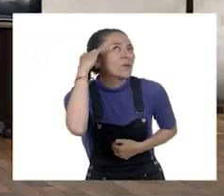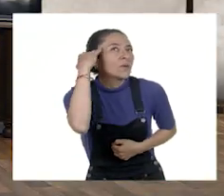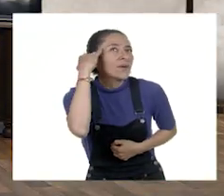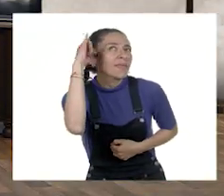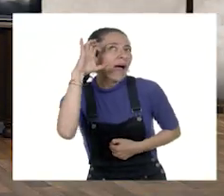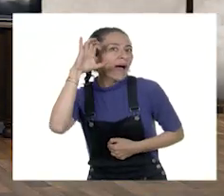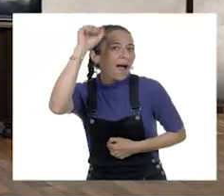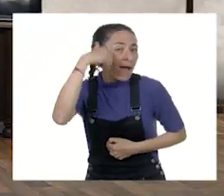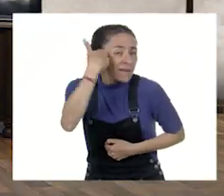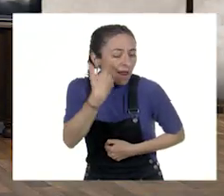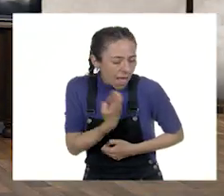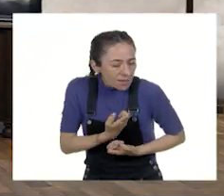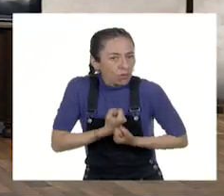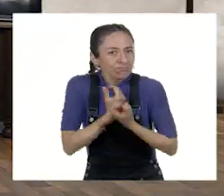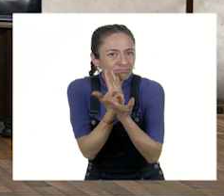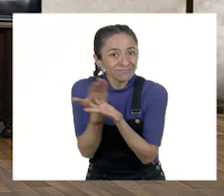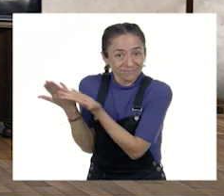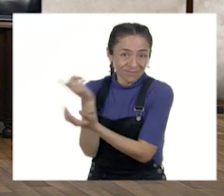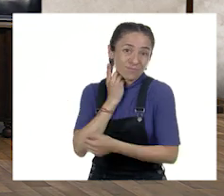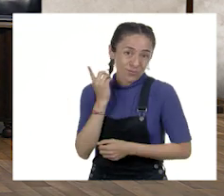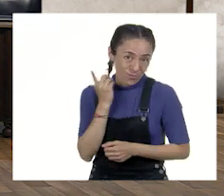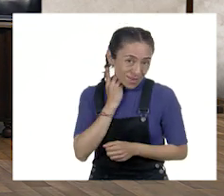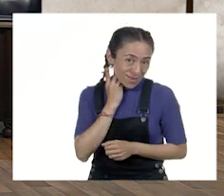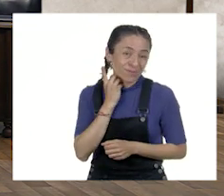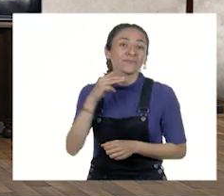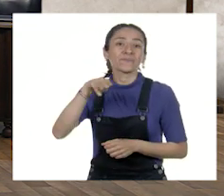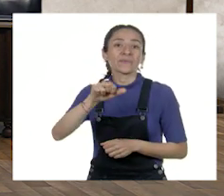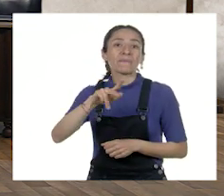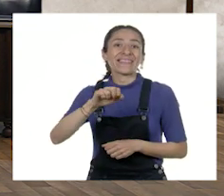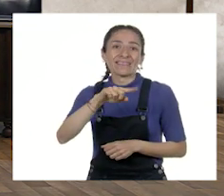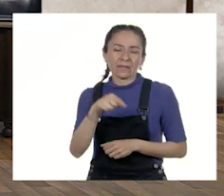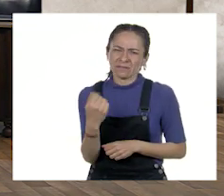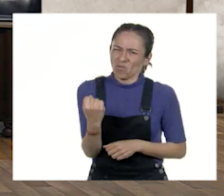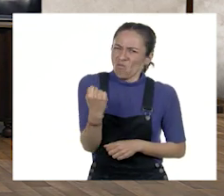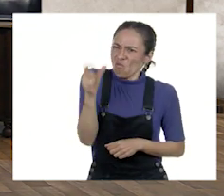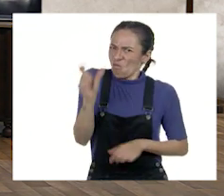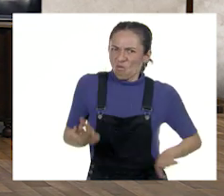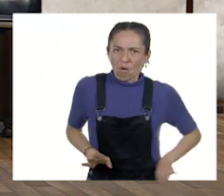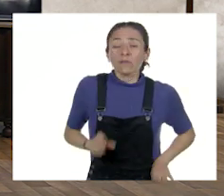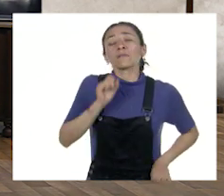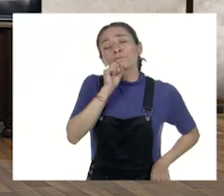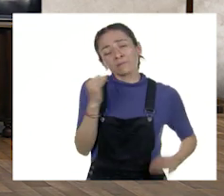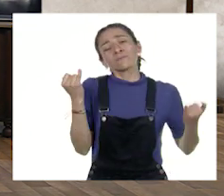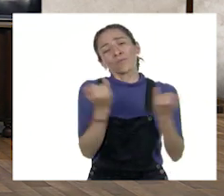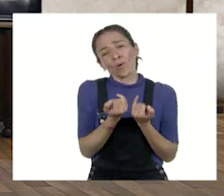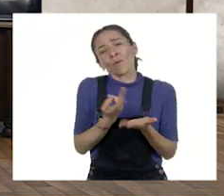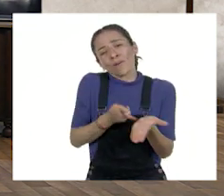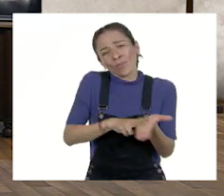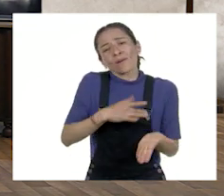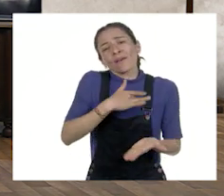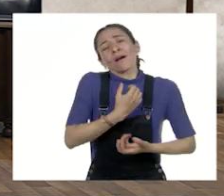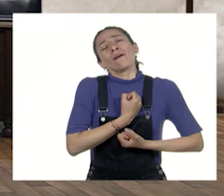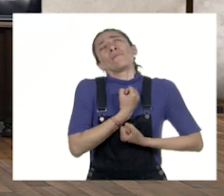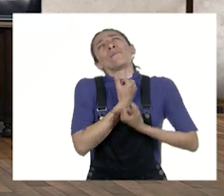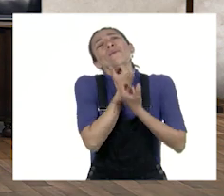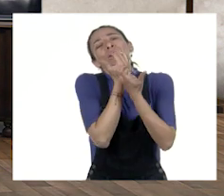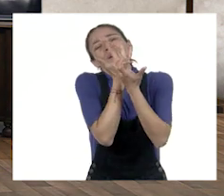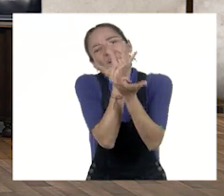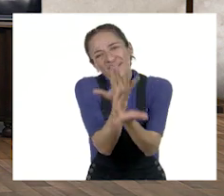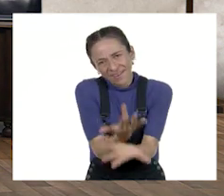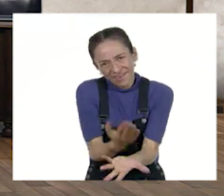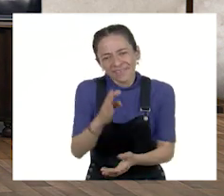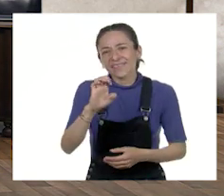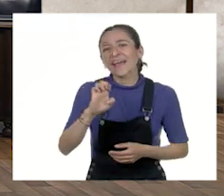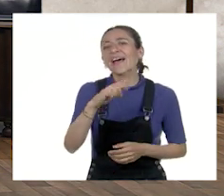que el diputado Martínez de Escobar, además de rudo, era poeta. Claro que Esquerro, seguro, se daba